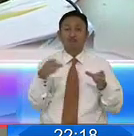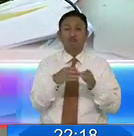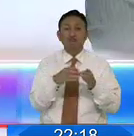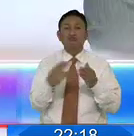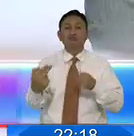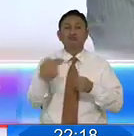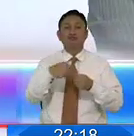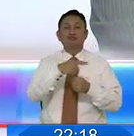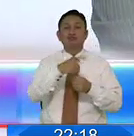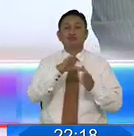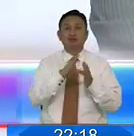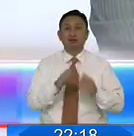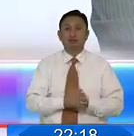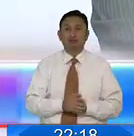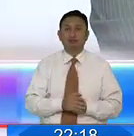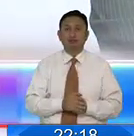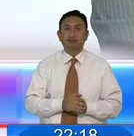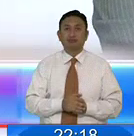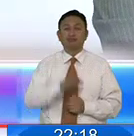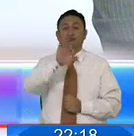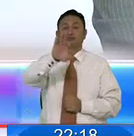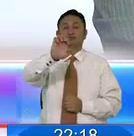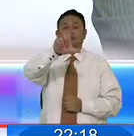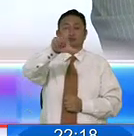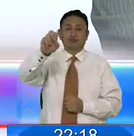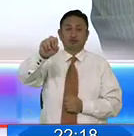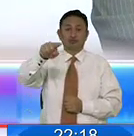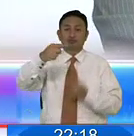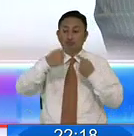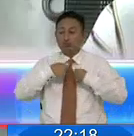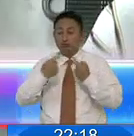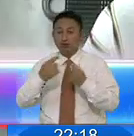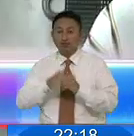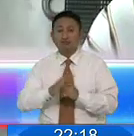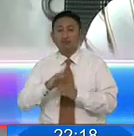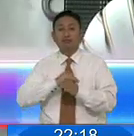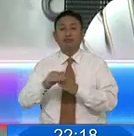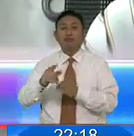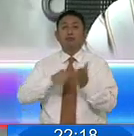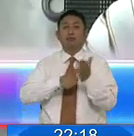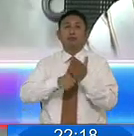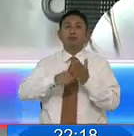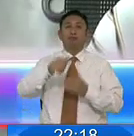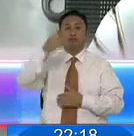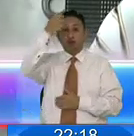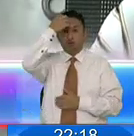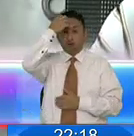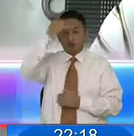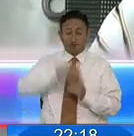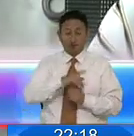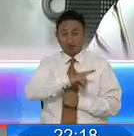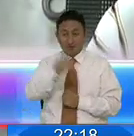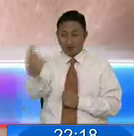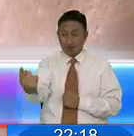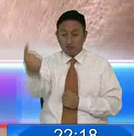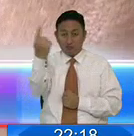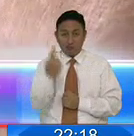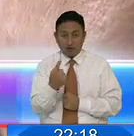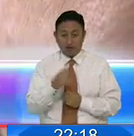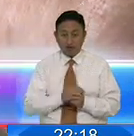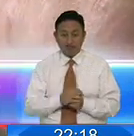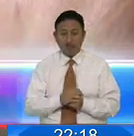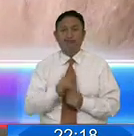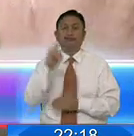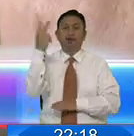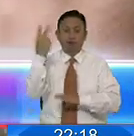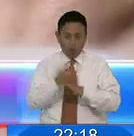presidida por el asambleísta raúl tello convocó a comparecer a la ministra de educación montserrat primero y por segunda ocasión